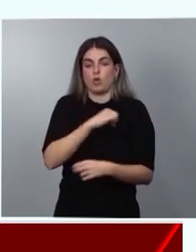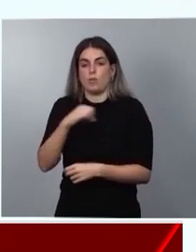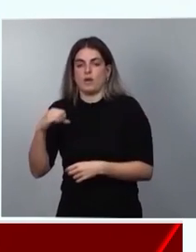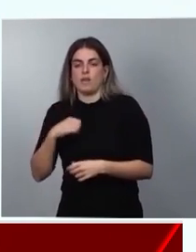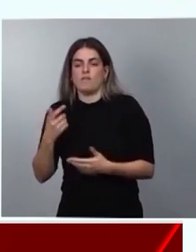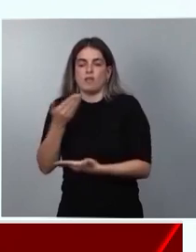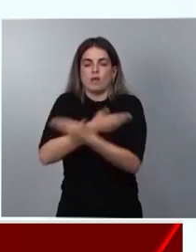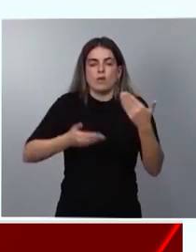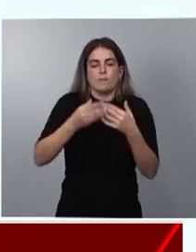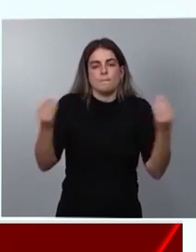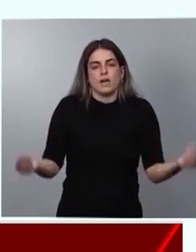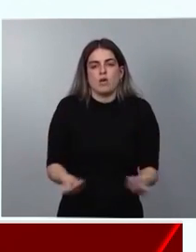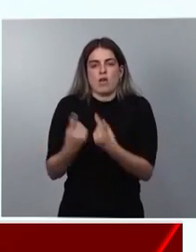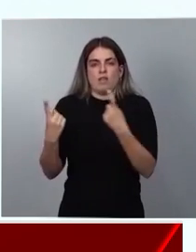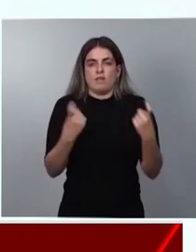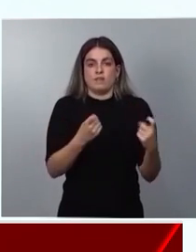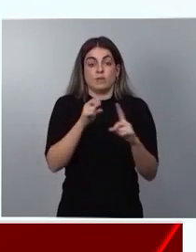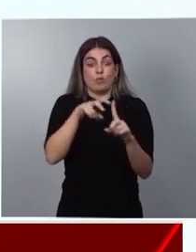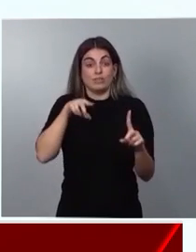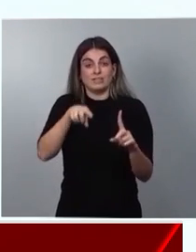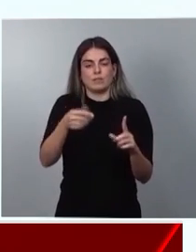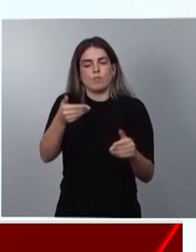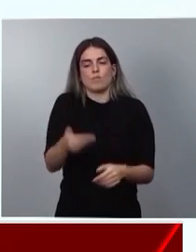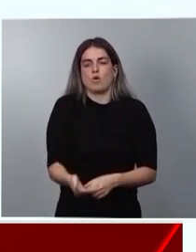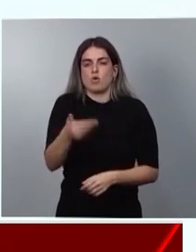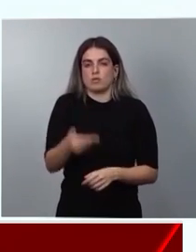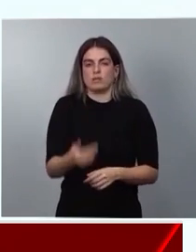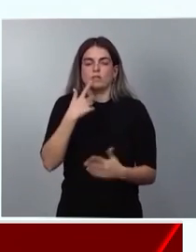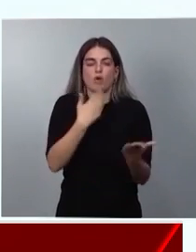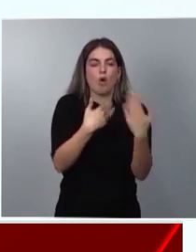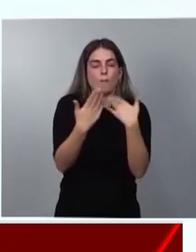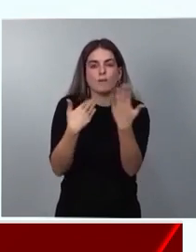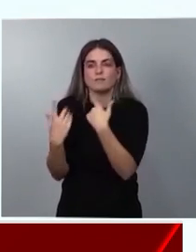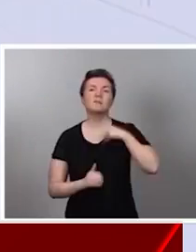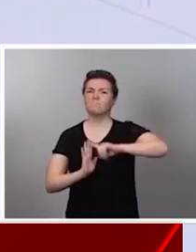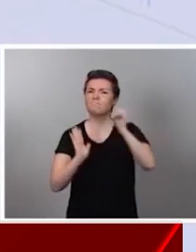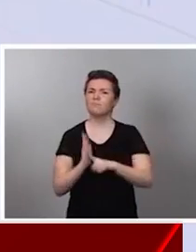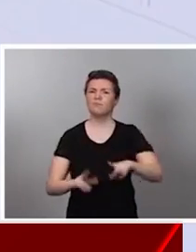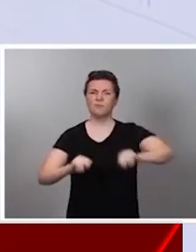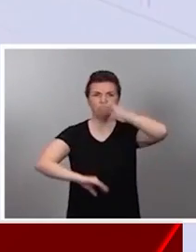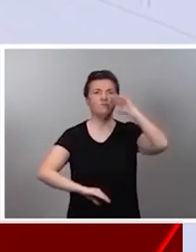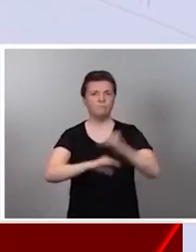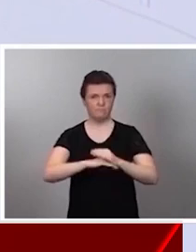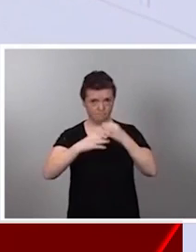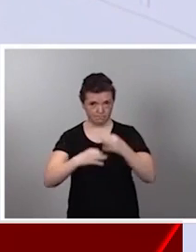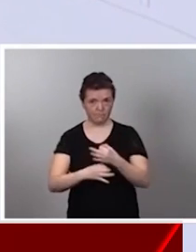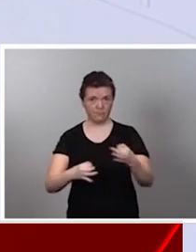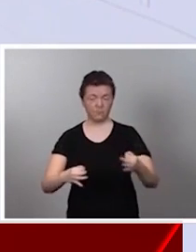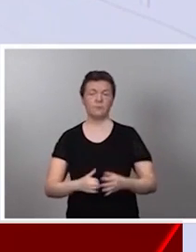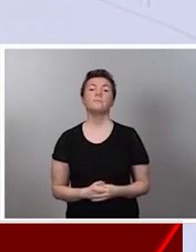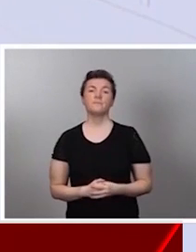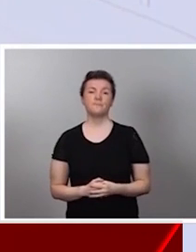En este sentido, yo creo que ahora, al finalizar el 2022, viene el inquietante 2023,